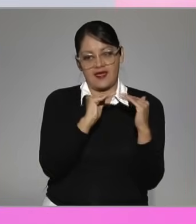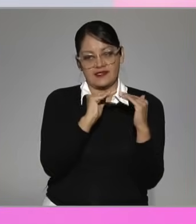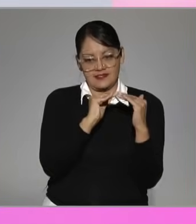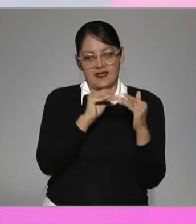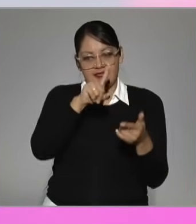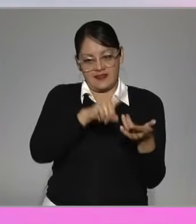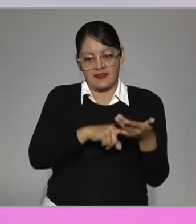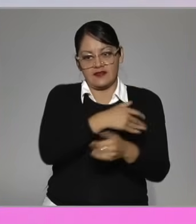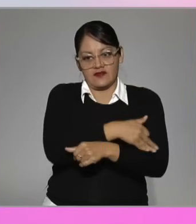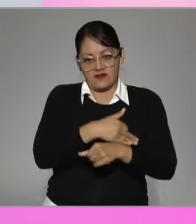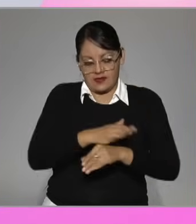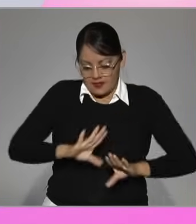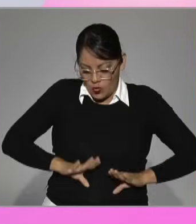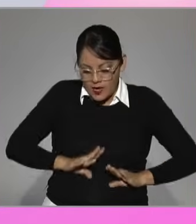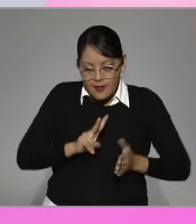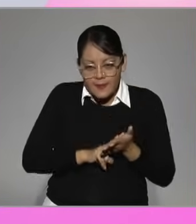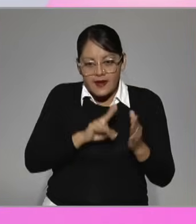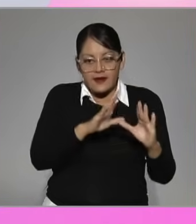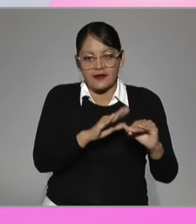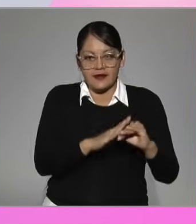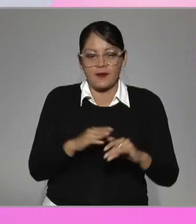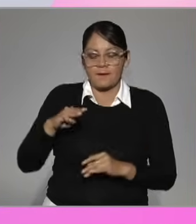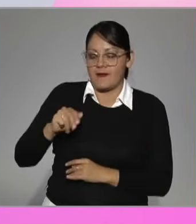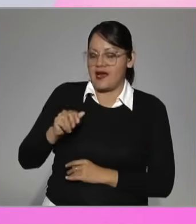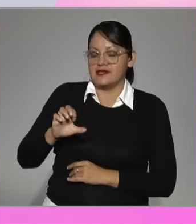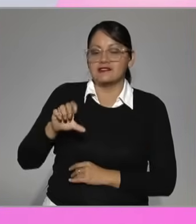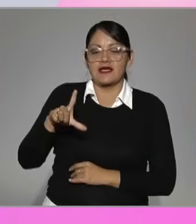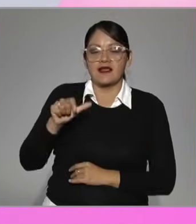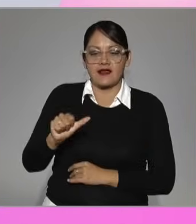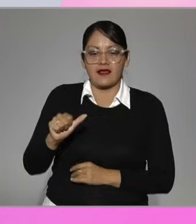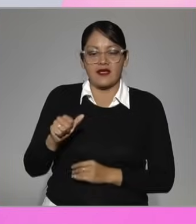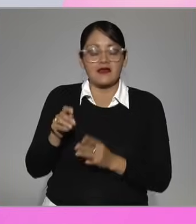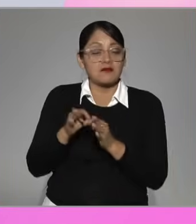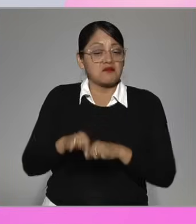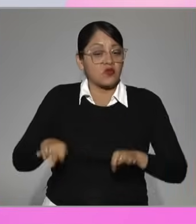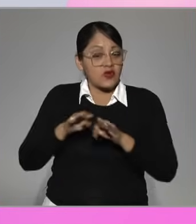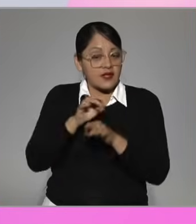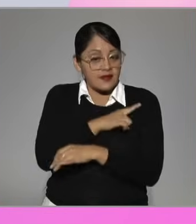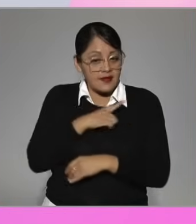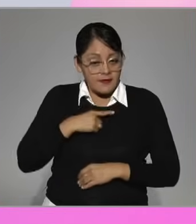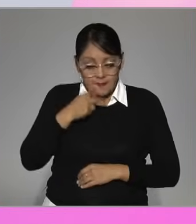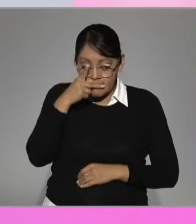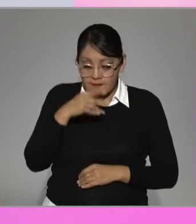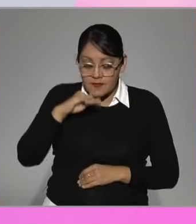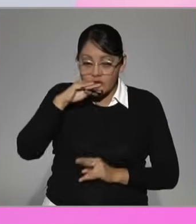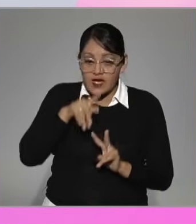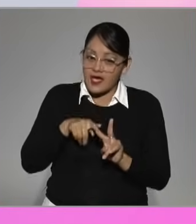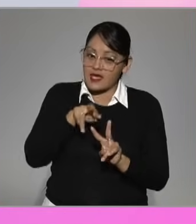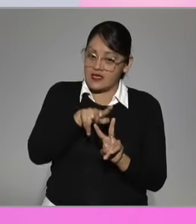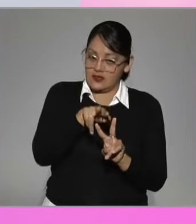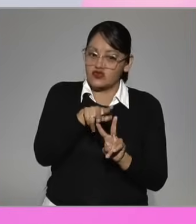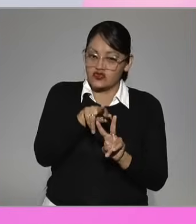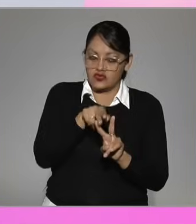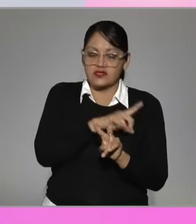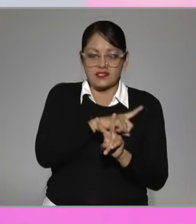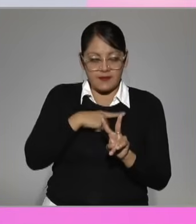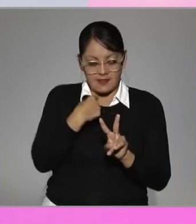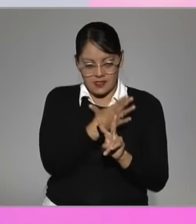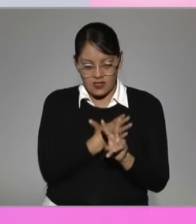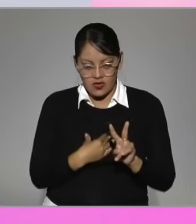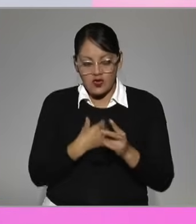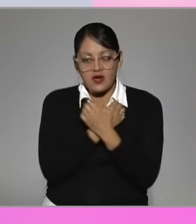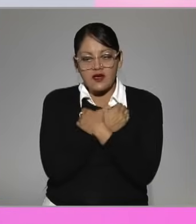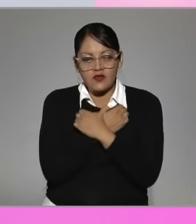a valores. Marcela Cadena, lo ideal es que ambos progenitores estén involucrados en la educación de sus